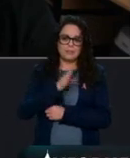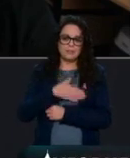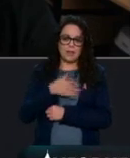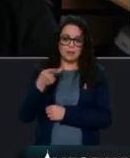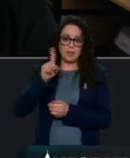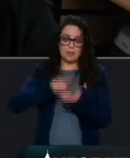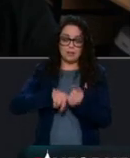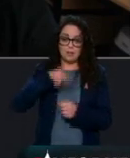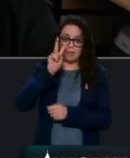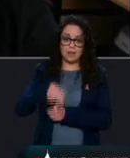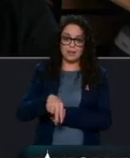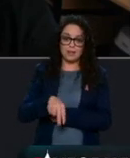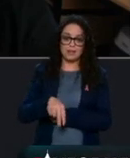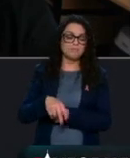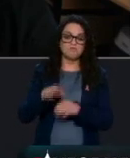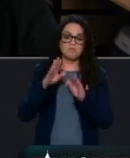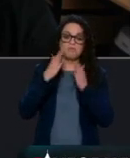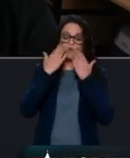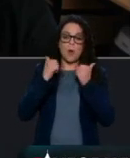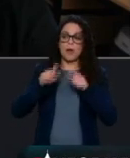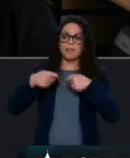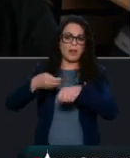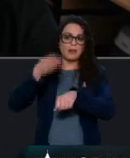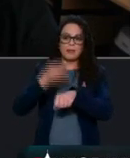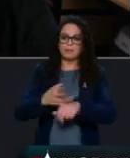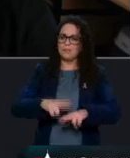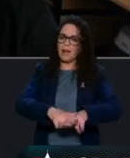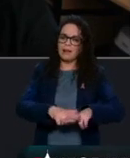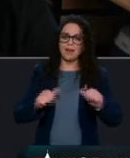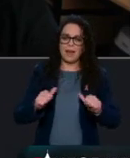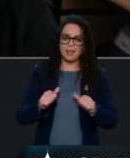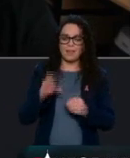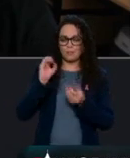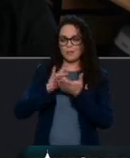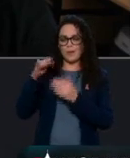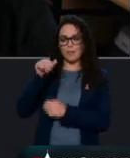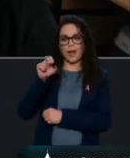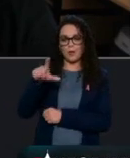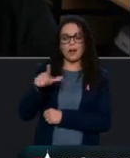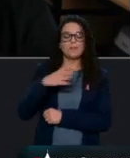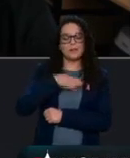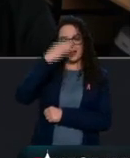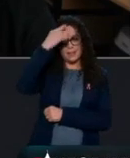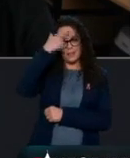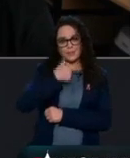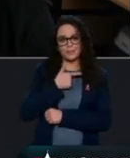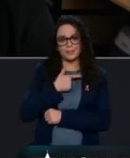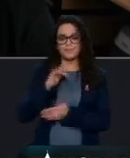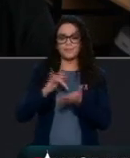la abierta impunidad. Manuel, muchísimas gracias y muy buenas noches. Gracias a ti, Azul. Muy buenas noches.